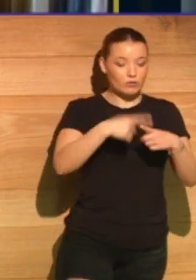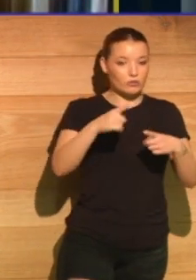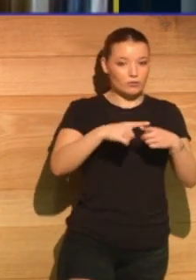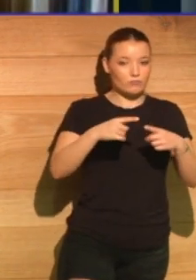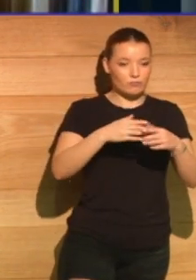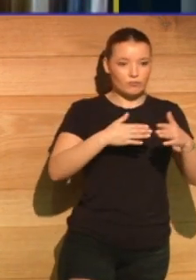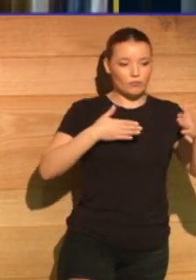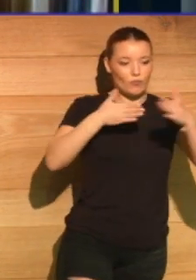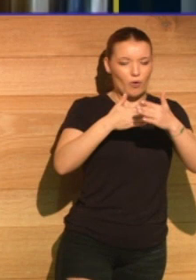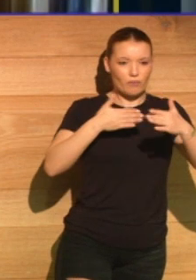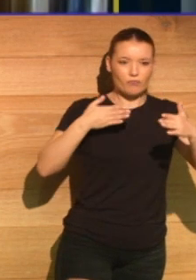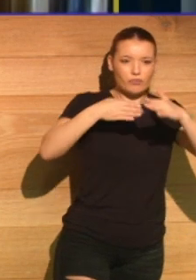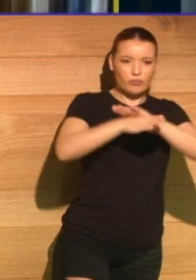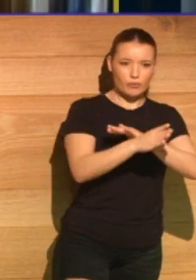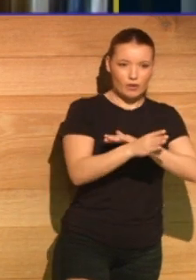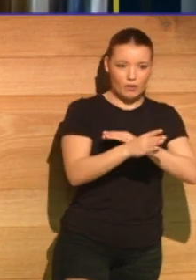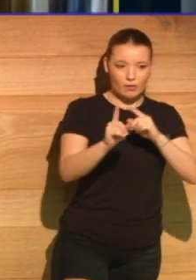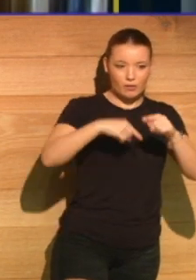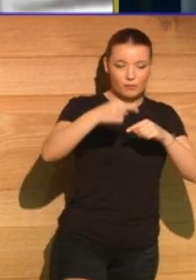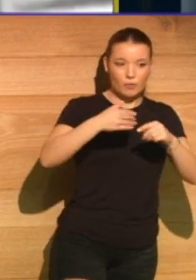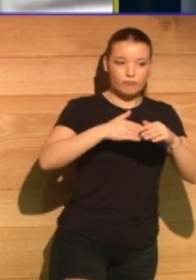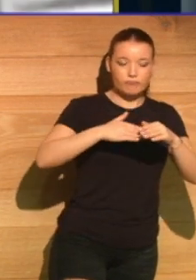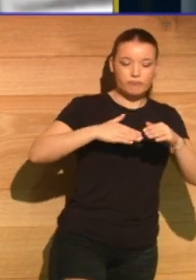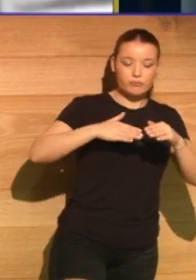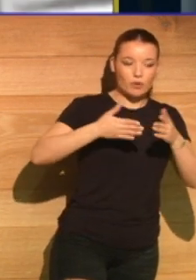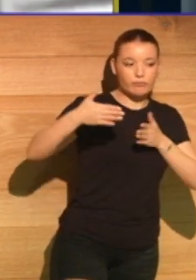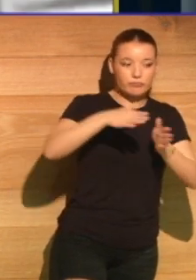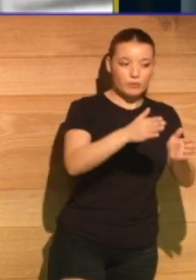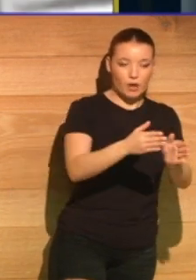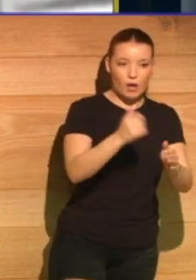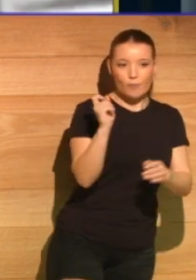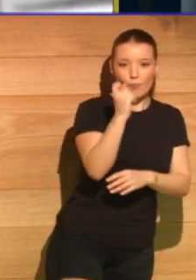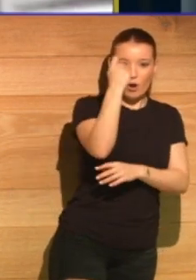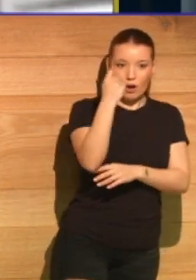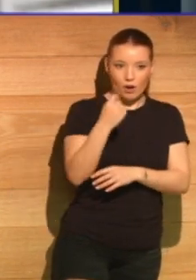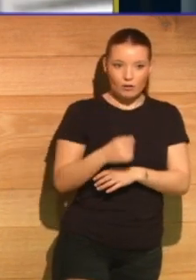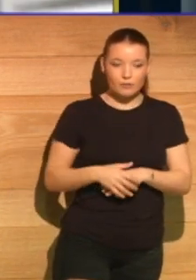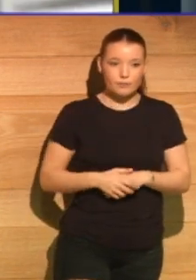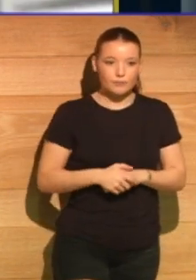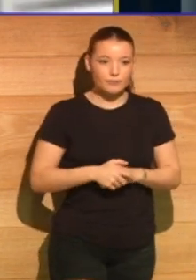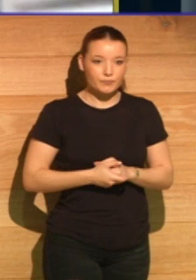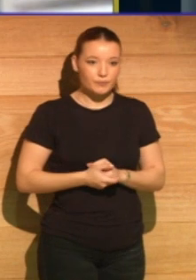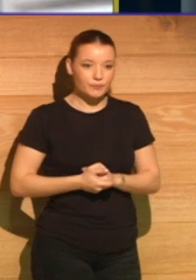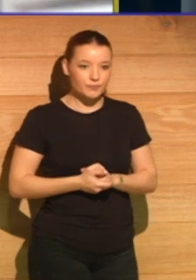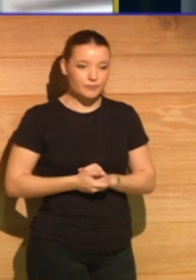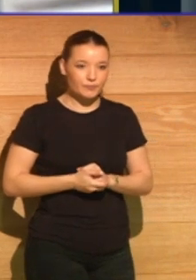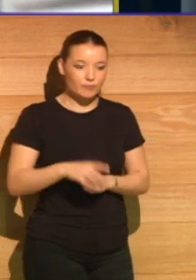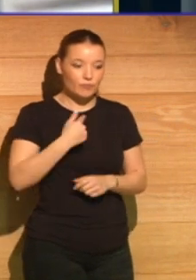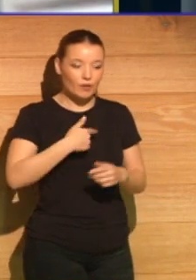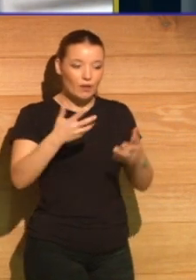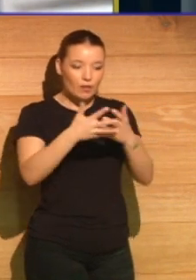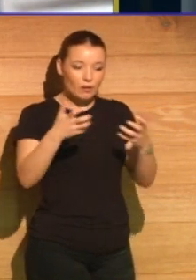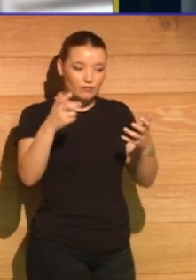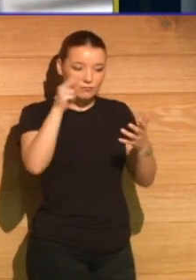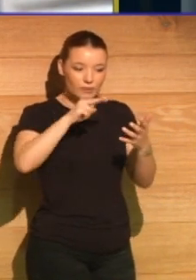adelante. Les voy a leer, por supuesto, otra pequeña pildorita, pero yo no les voy a